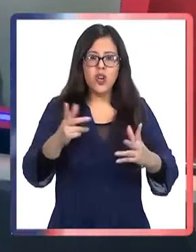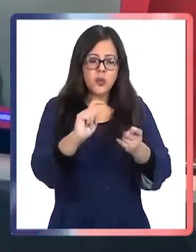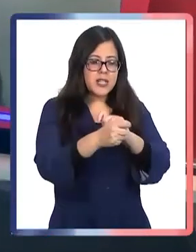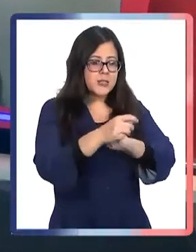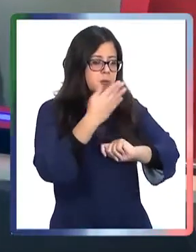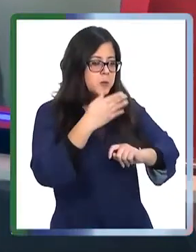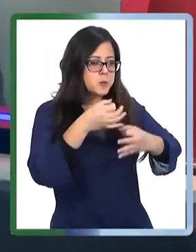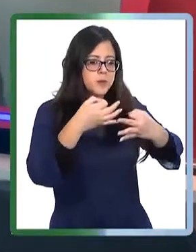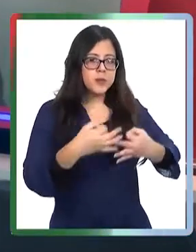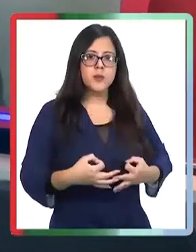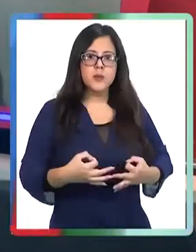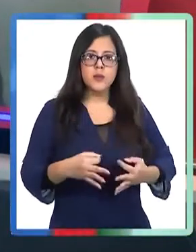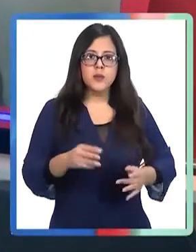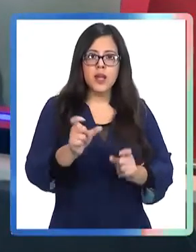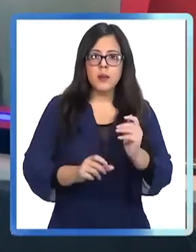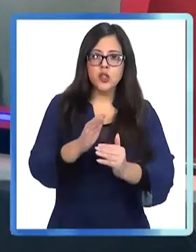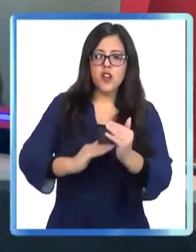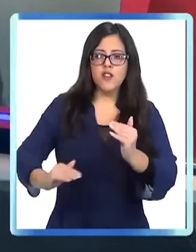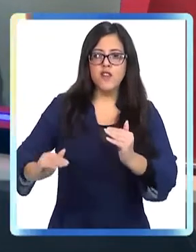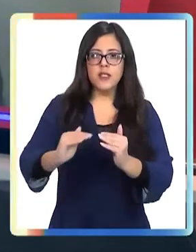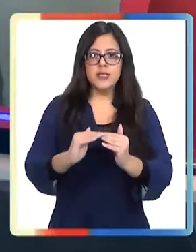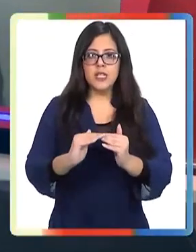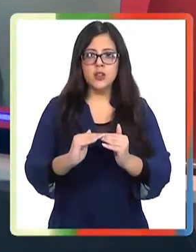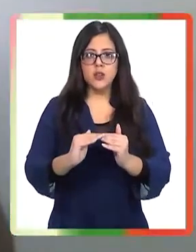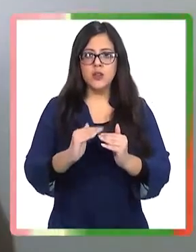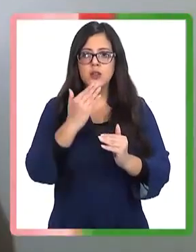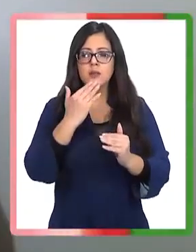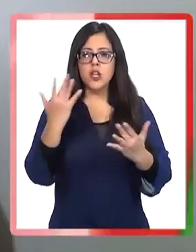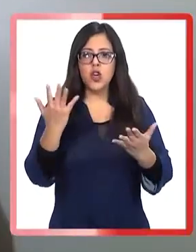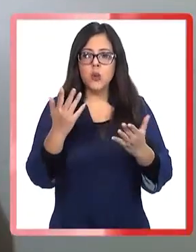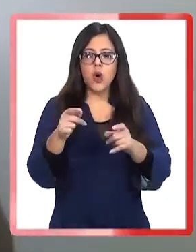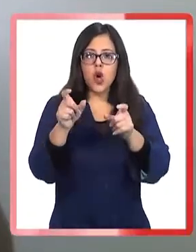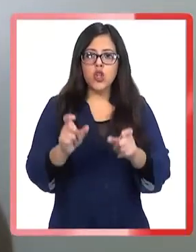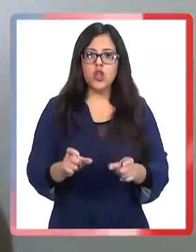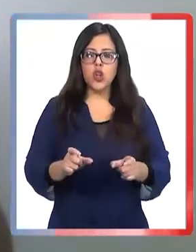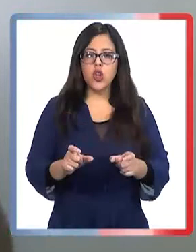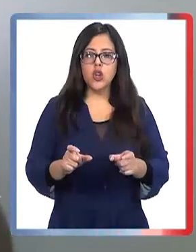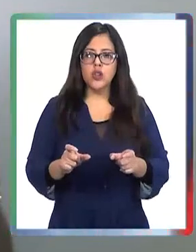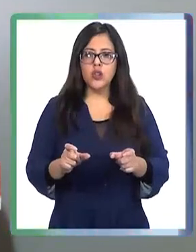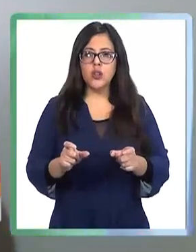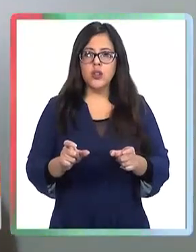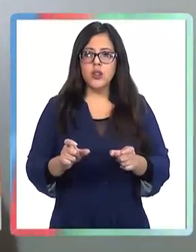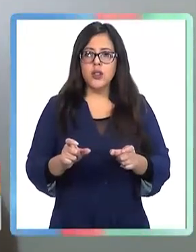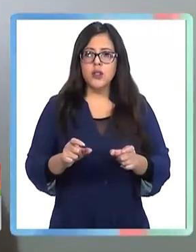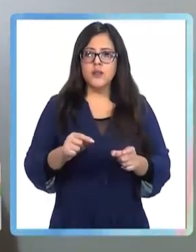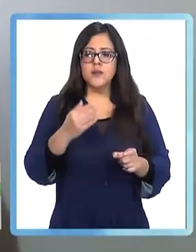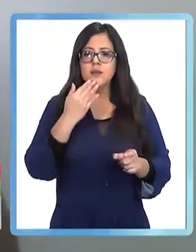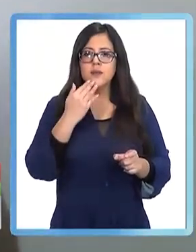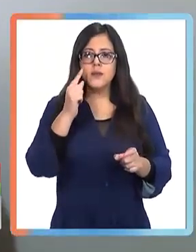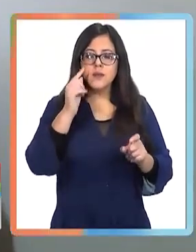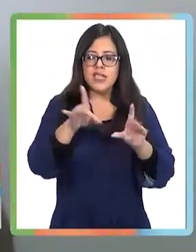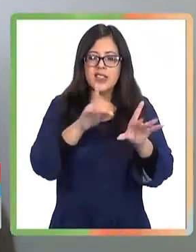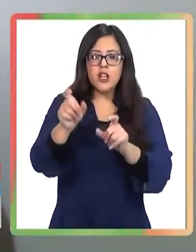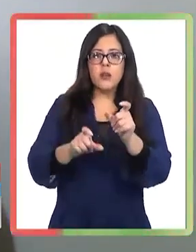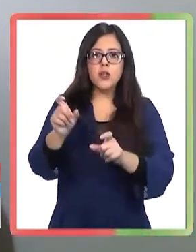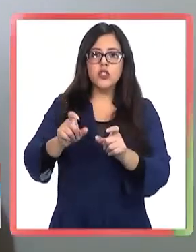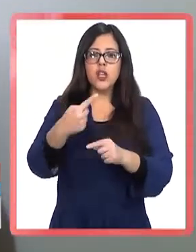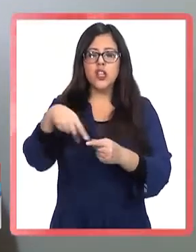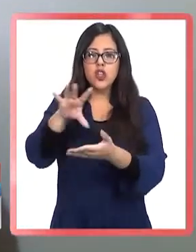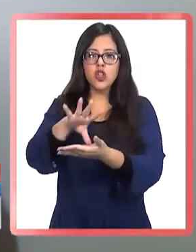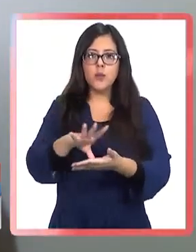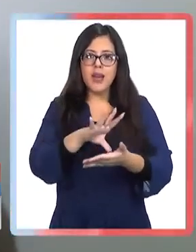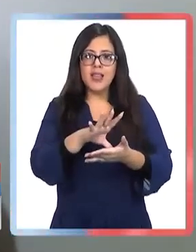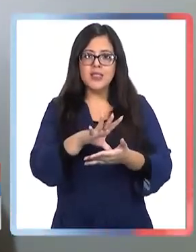cómo mejoramos la seguridad de nuestros vecinos, cómo mejoramos el control, por ejemplo, de identificación de los